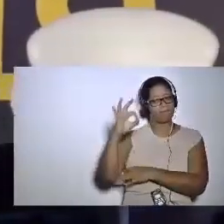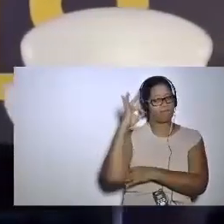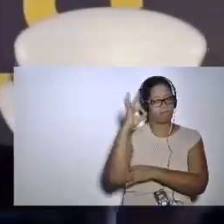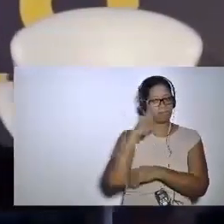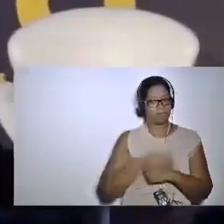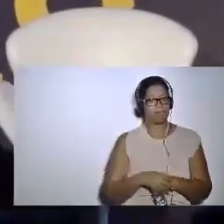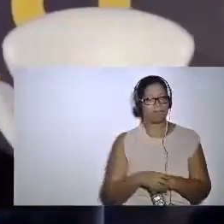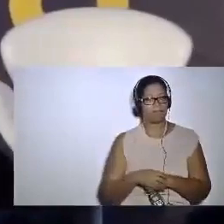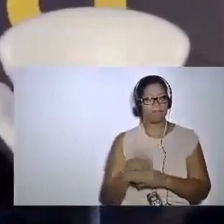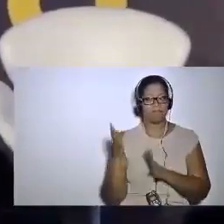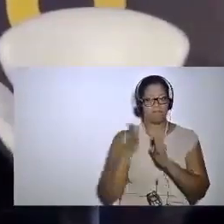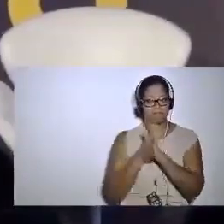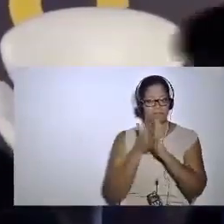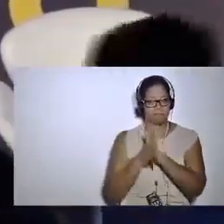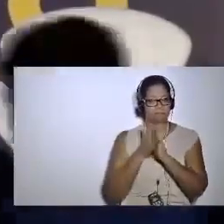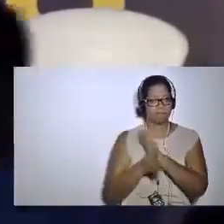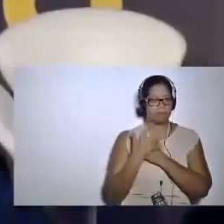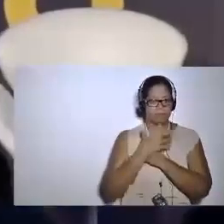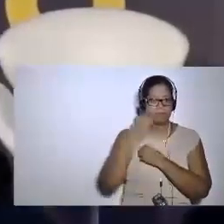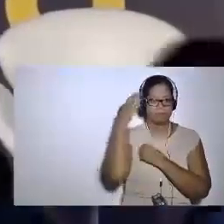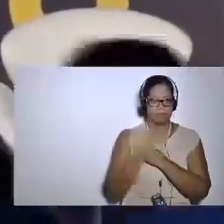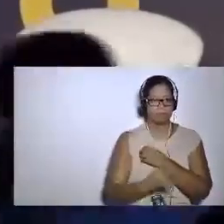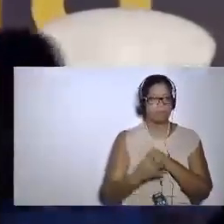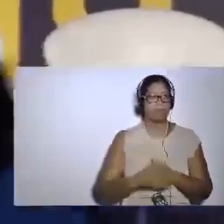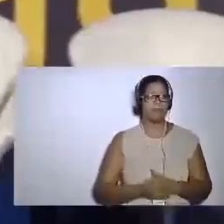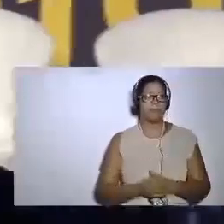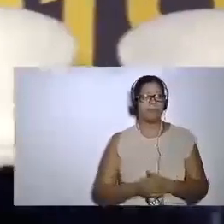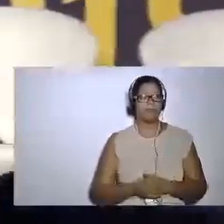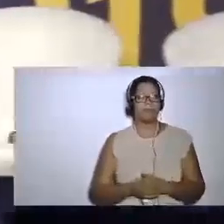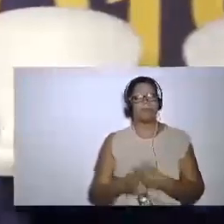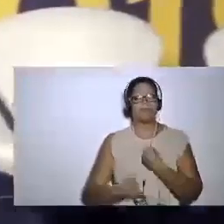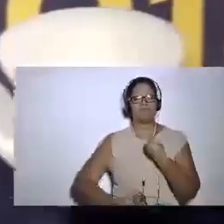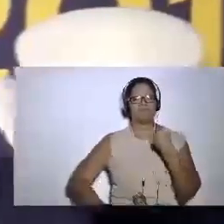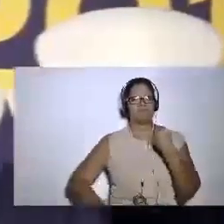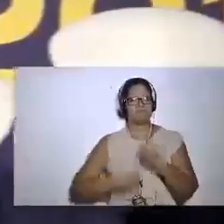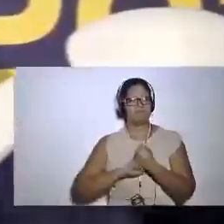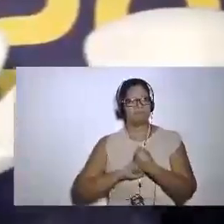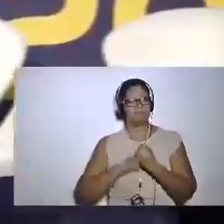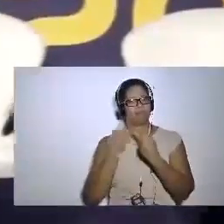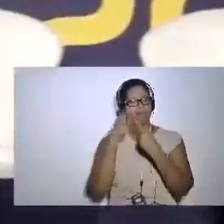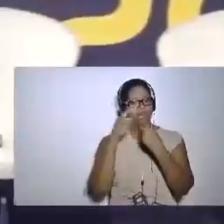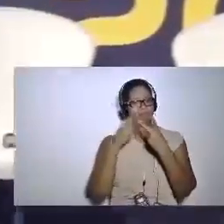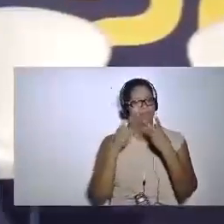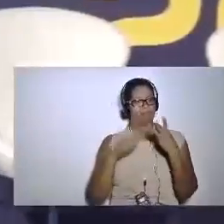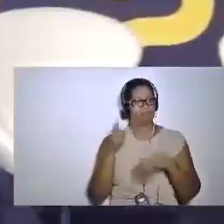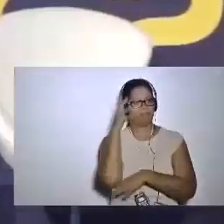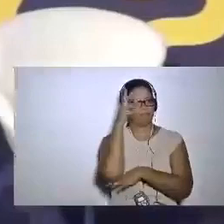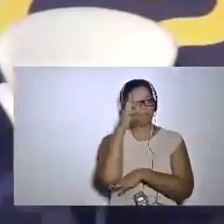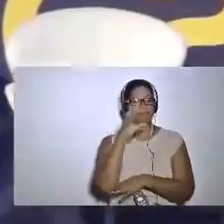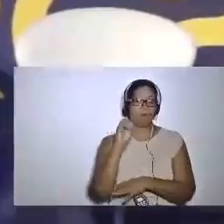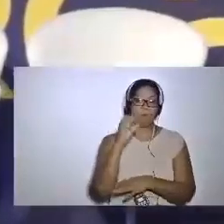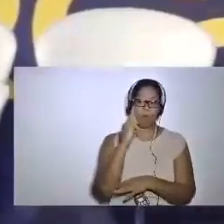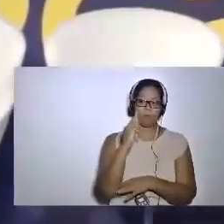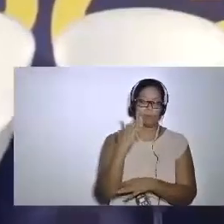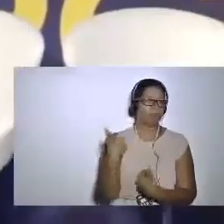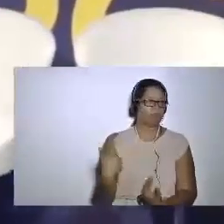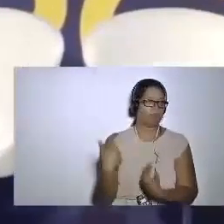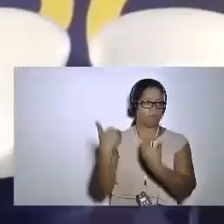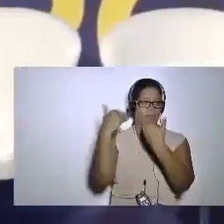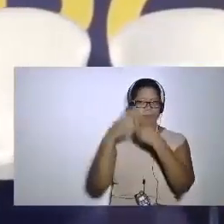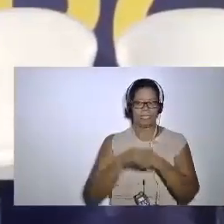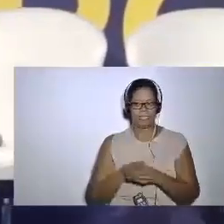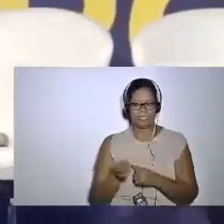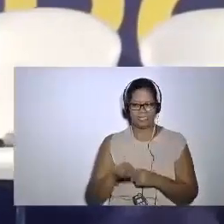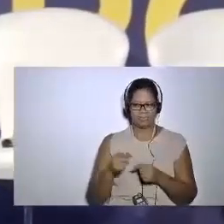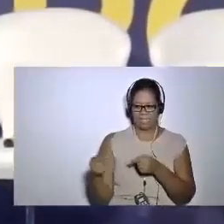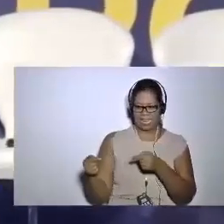Muchísimas gracias, gracias a su institución, a la OCDE, para su contribución y bueno, con los diferentes